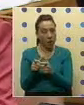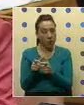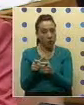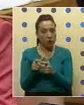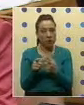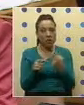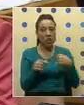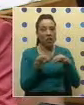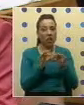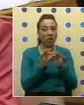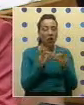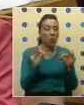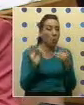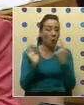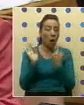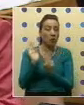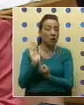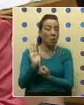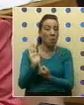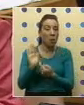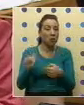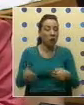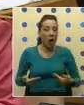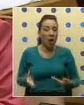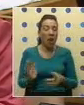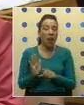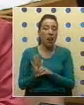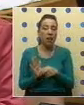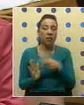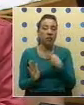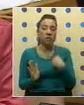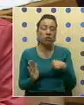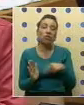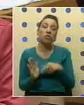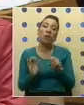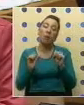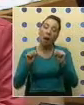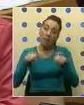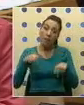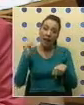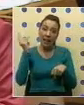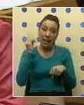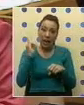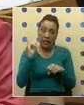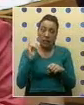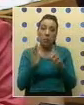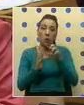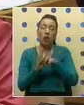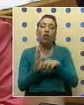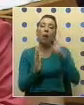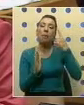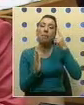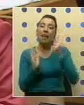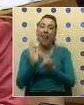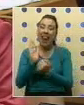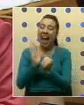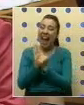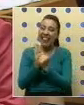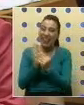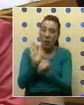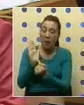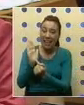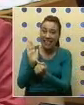de ellos han reflejado hoy día en esta ley, nos lleva a aprobar en general el proyecto, pero este artículo